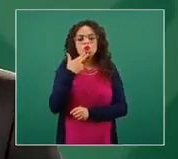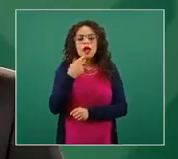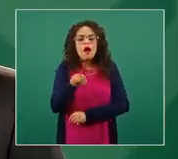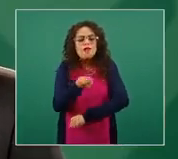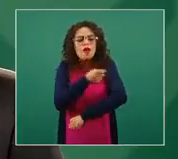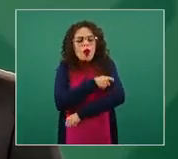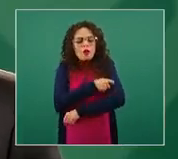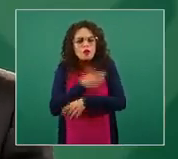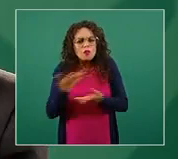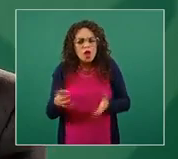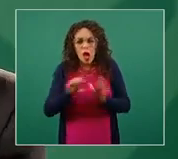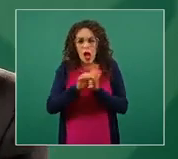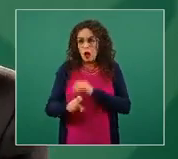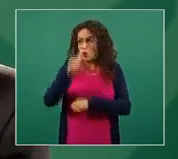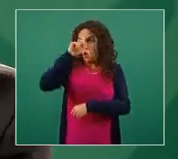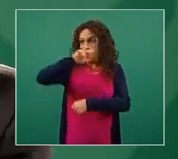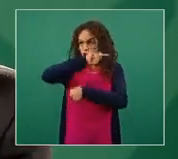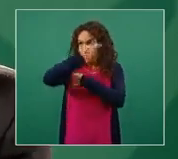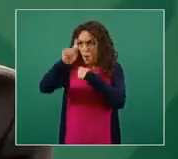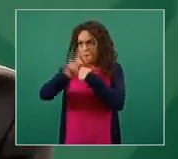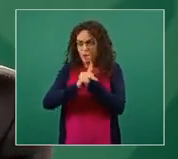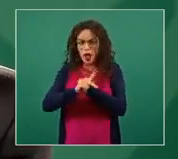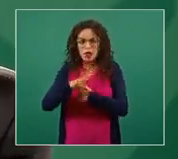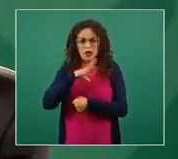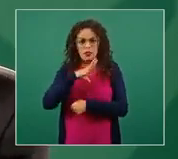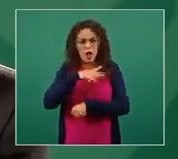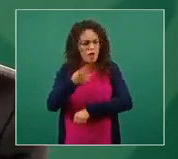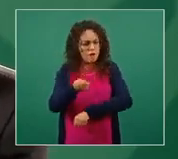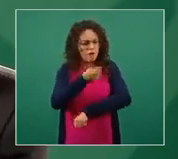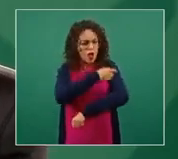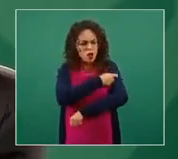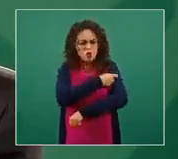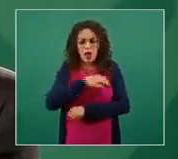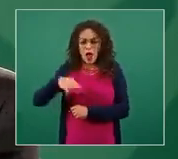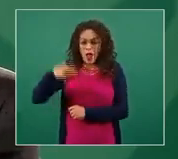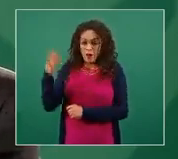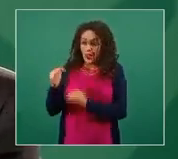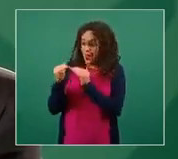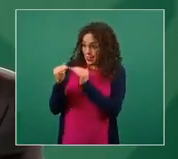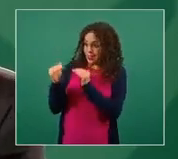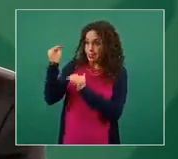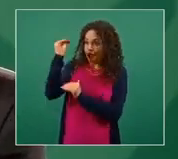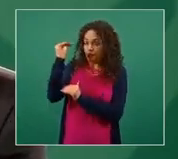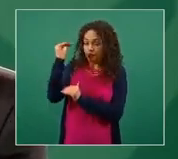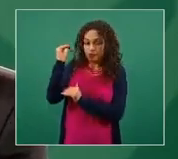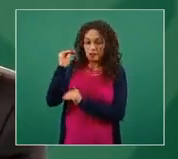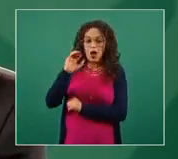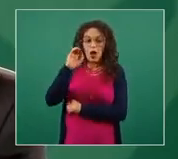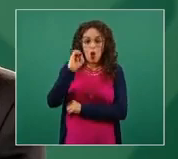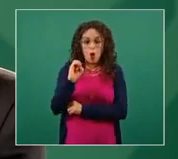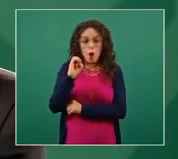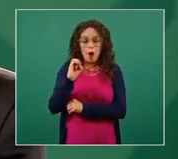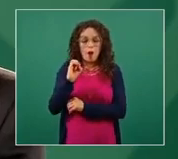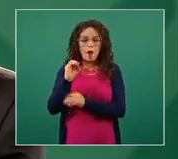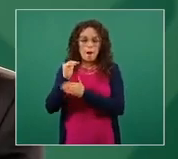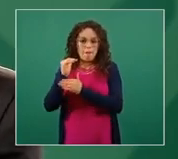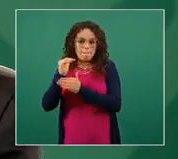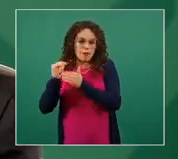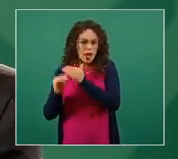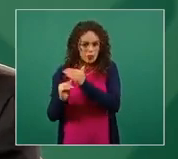pasa si en un país hay vacunas de eficacias altas y vacunas de eficacias menos